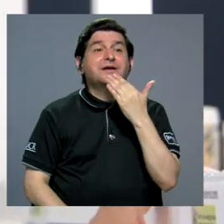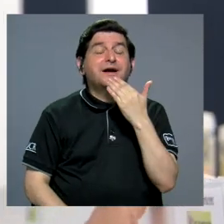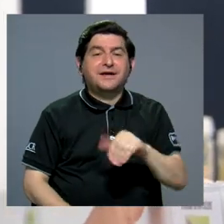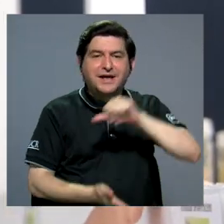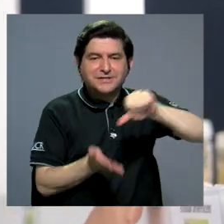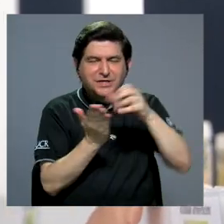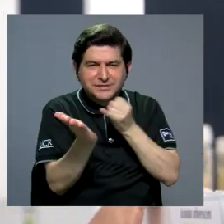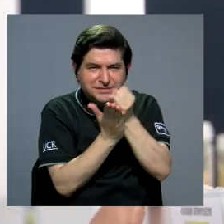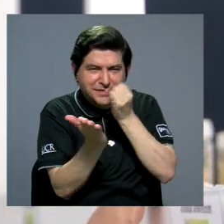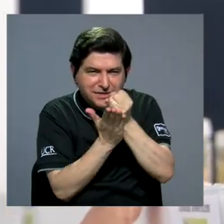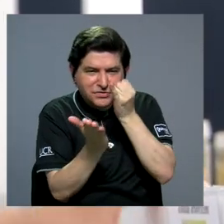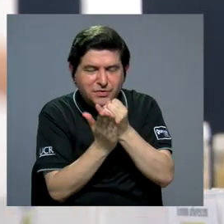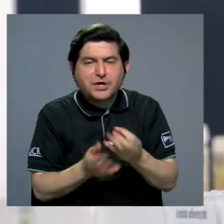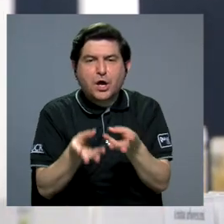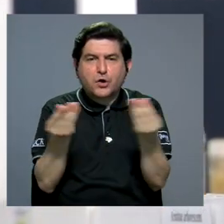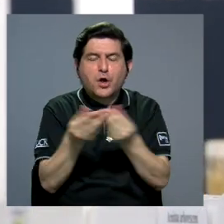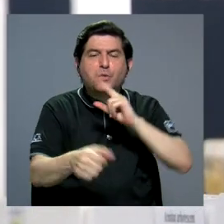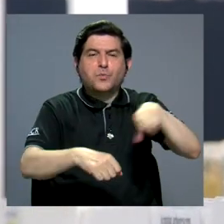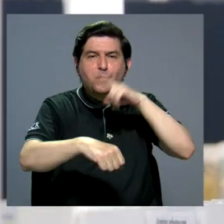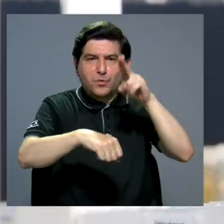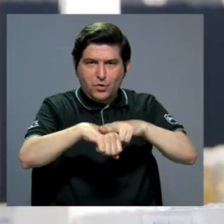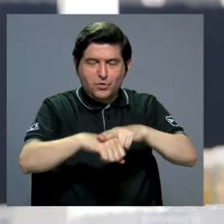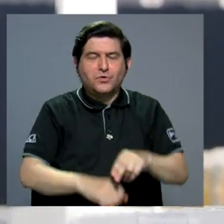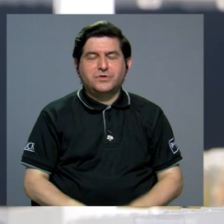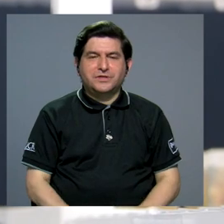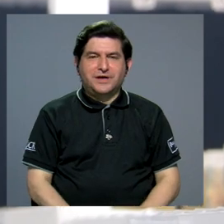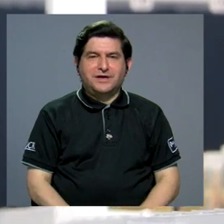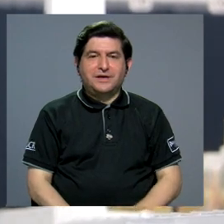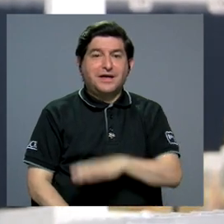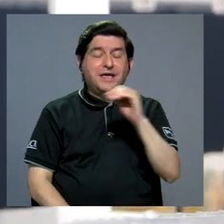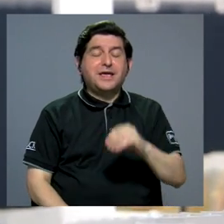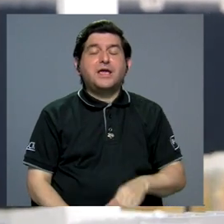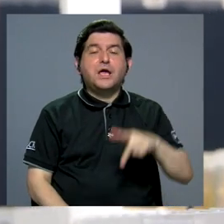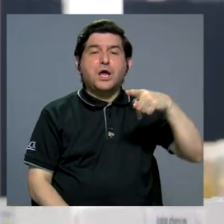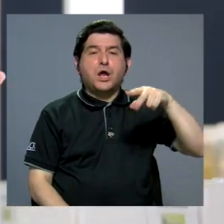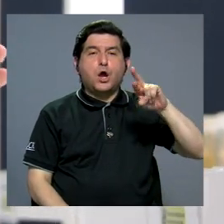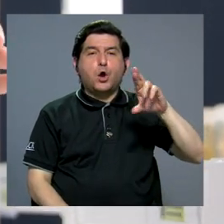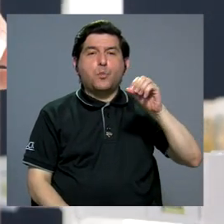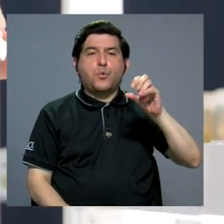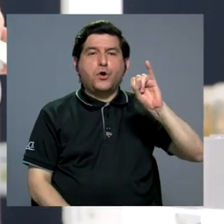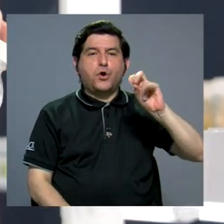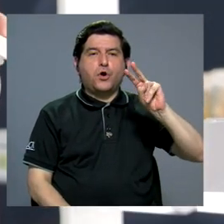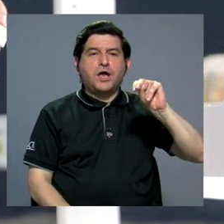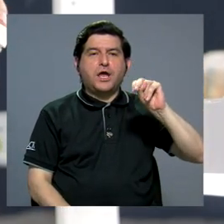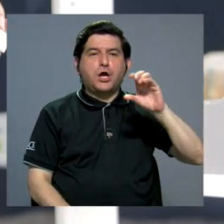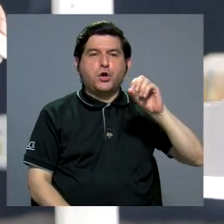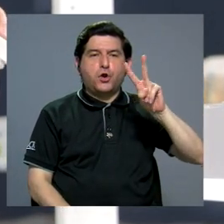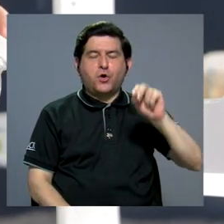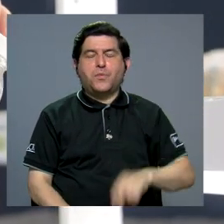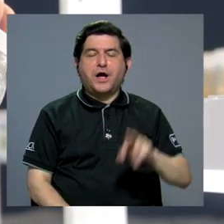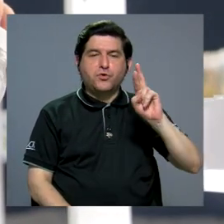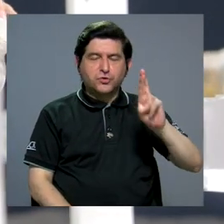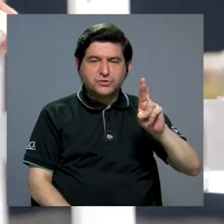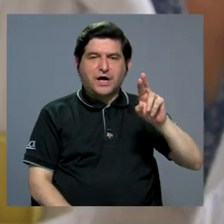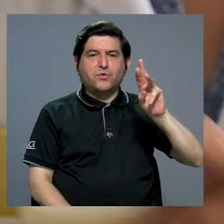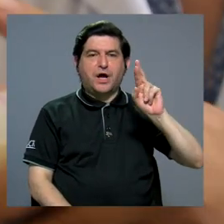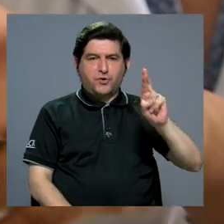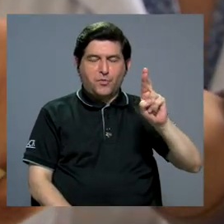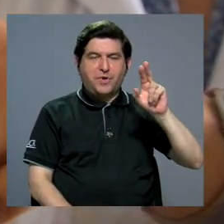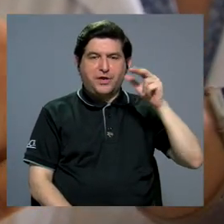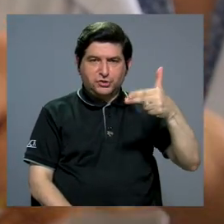costarricenses gracias al Centro de Investigaciones en Productos Naturales, CIPRONA, y ProInnova. Rosaura Romero